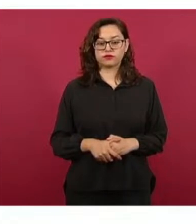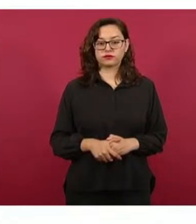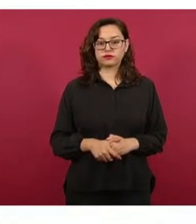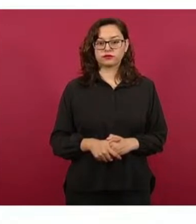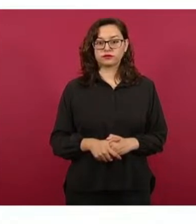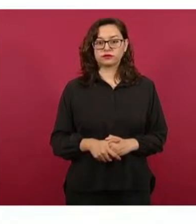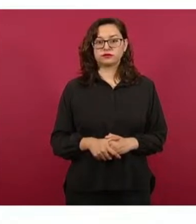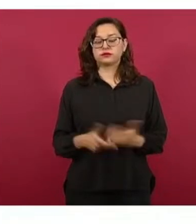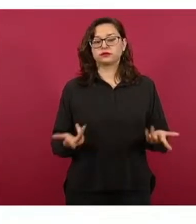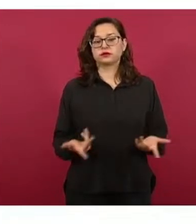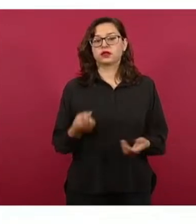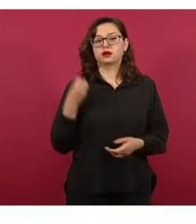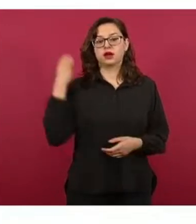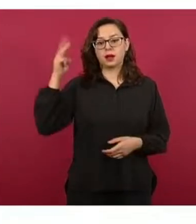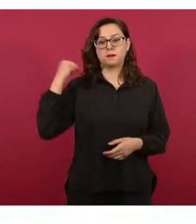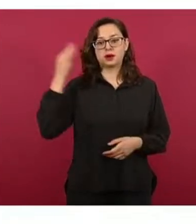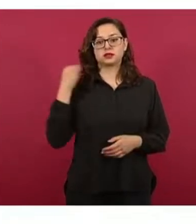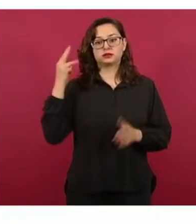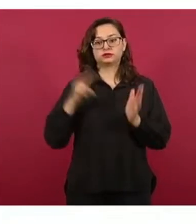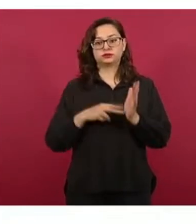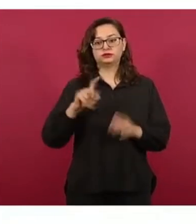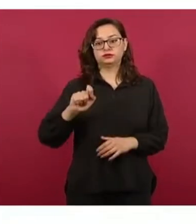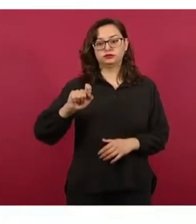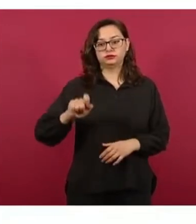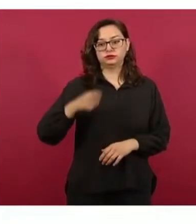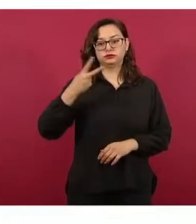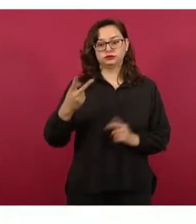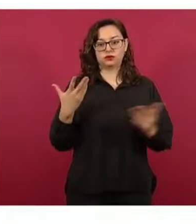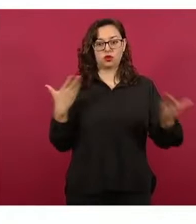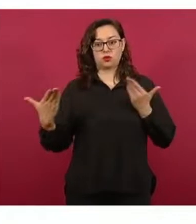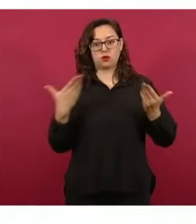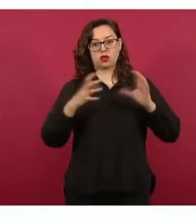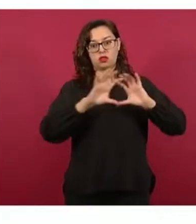Inflación de la energía en marzo del 22. México.